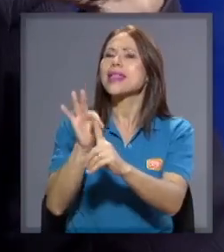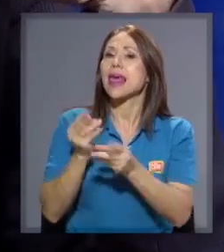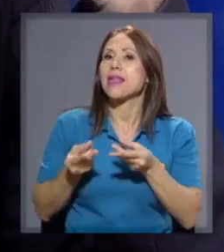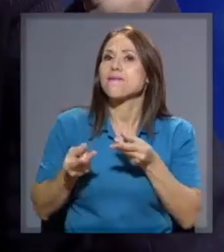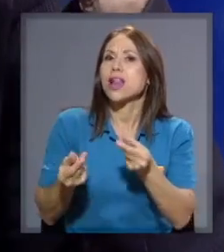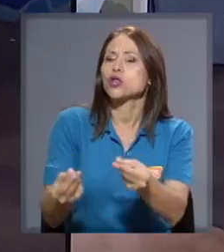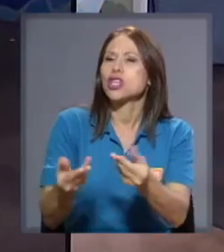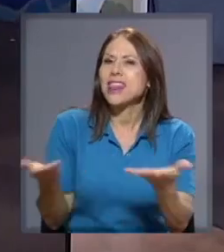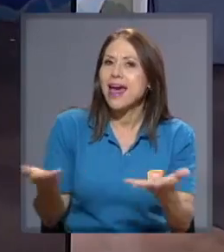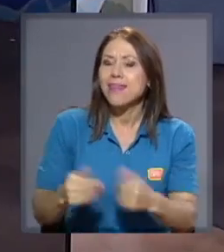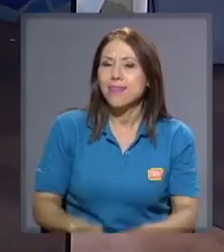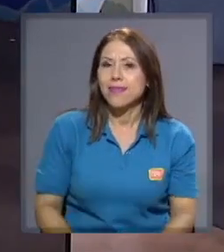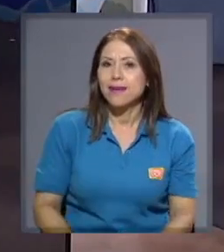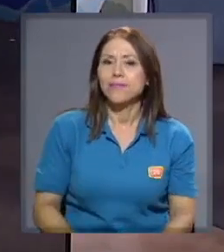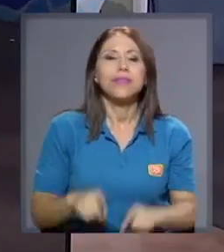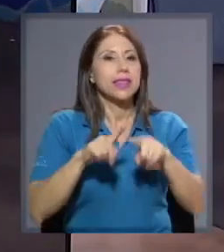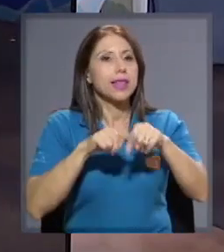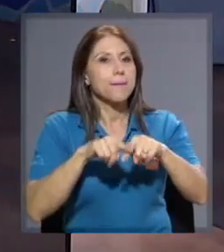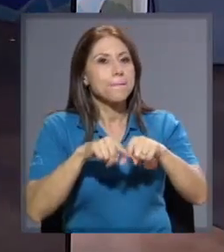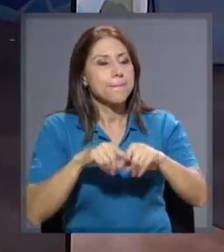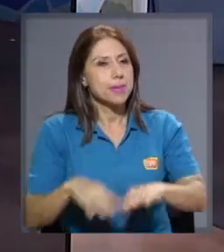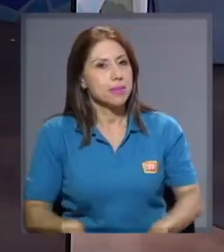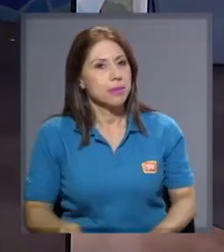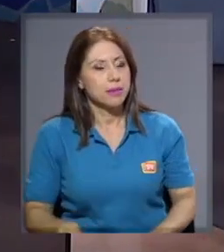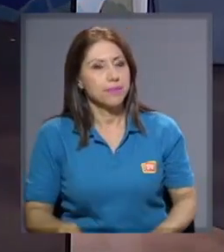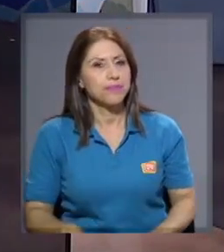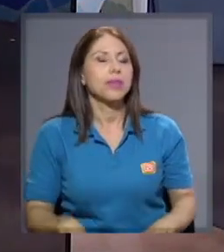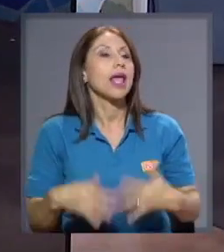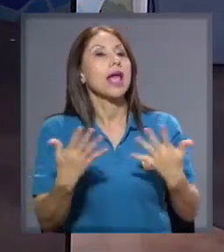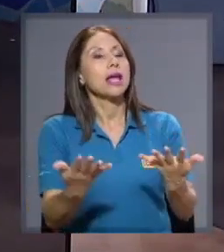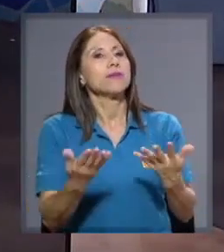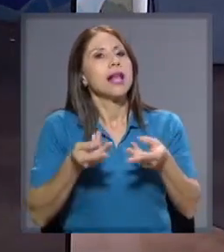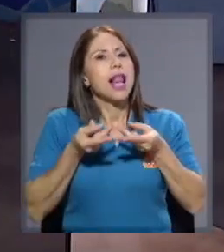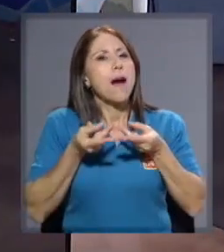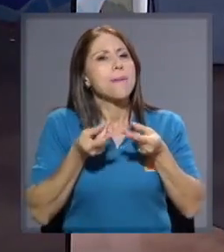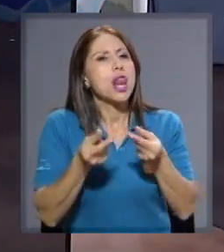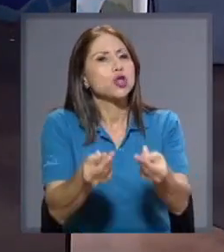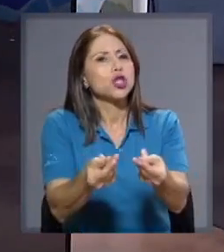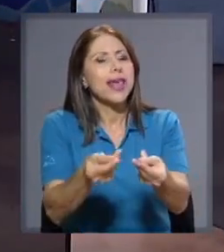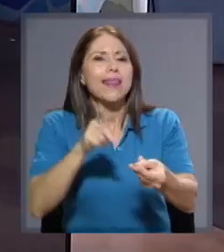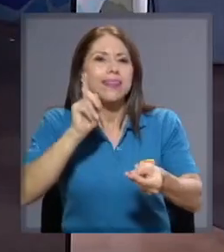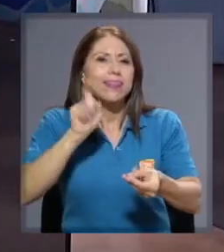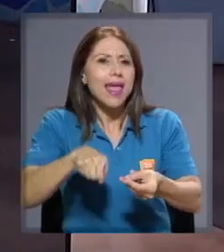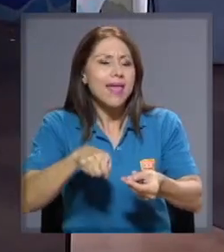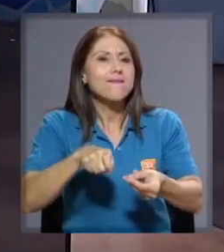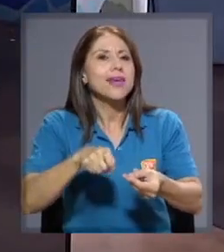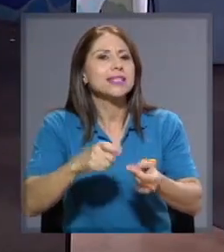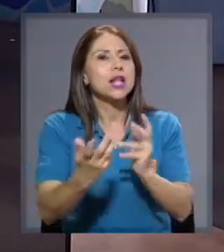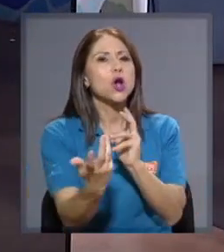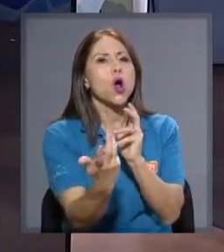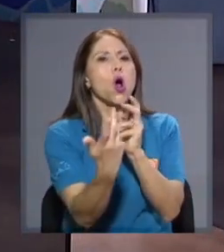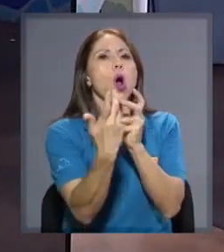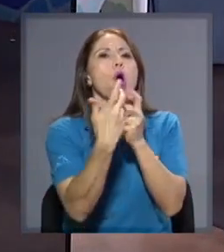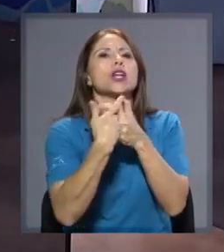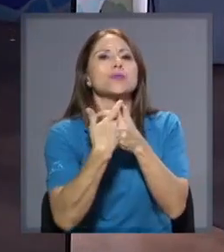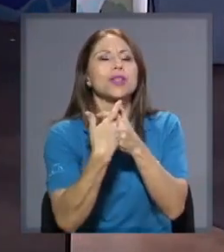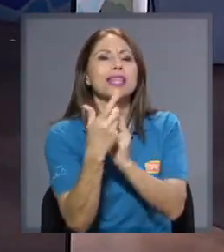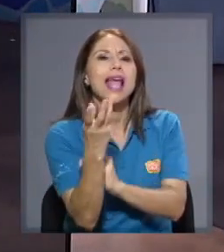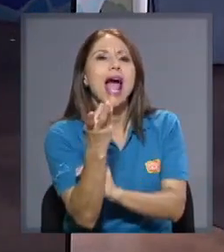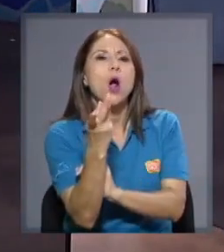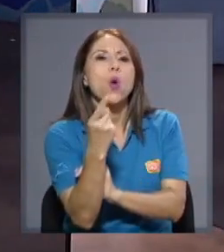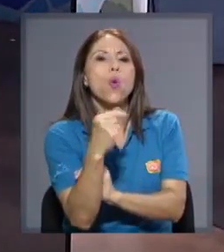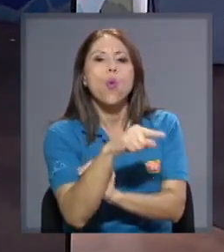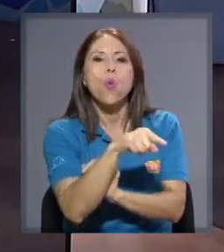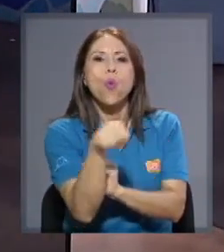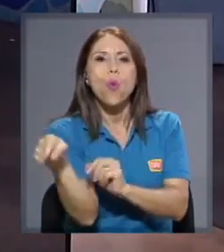ustedes se van impone depende en esto tiene una vamos a ver la velocidad debe ser correspondiente a la cantidad de estudiantes